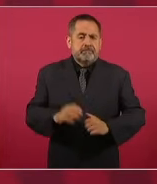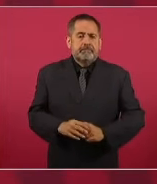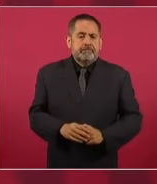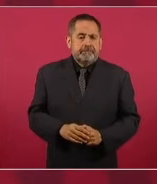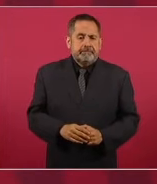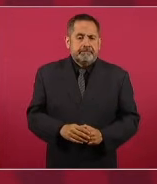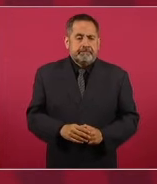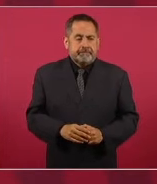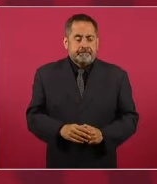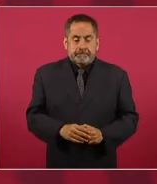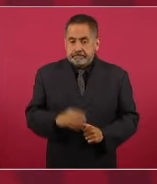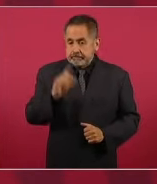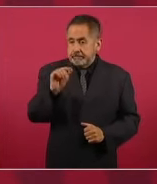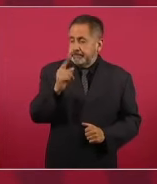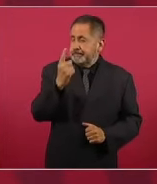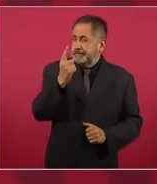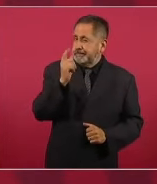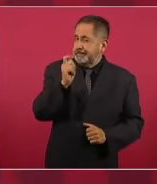En donde